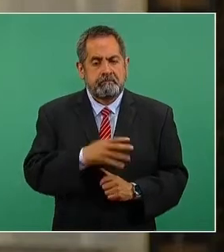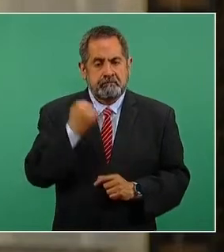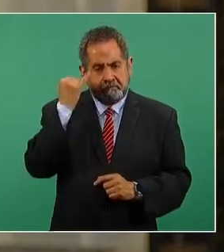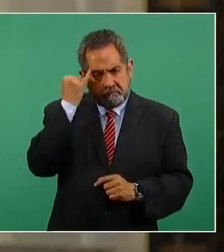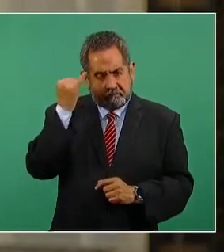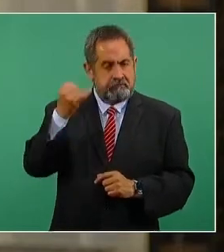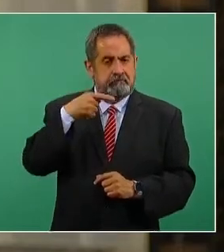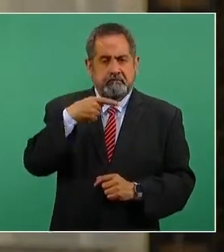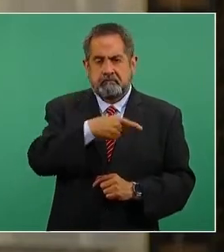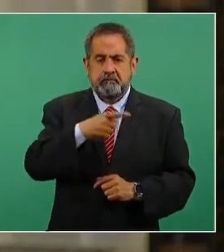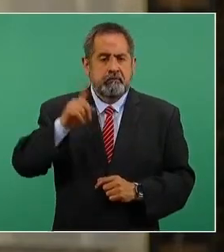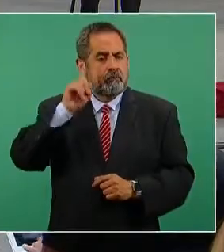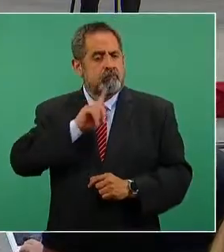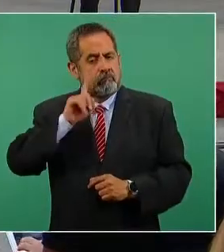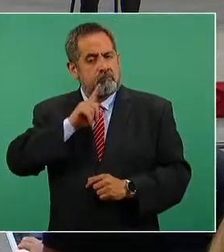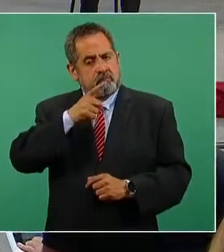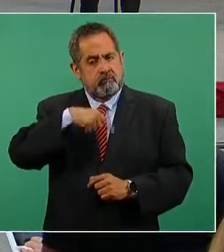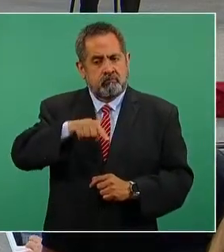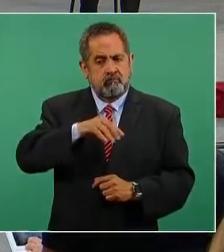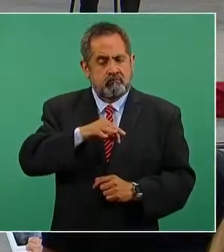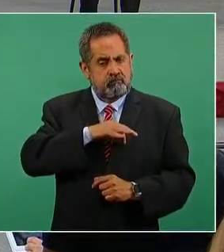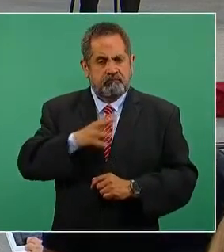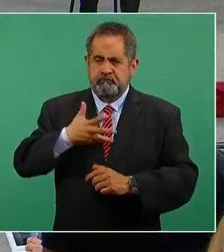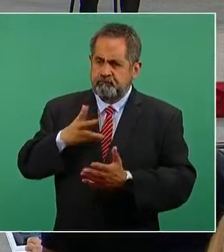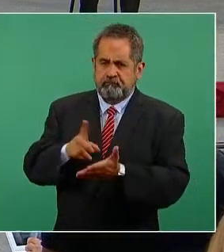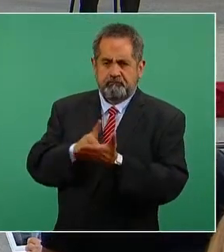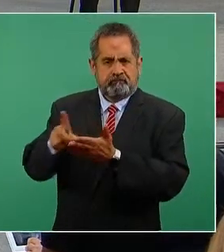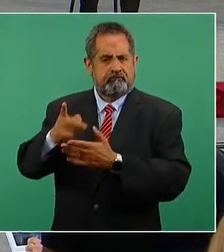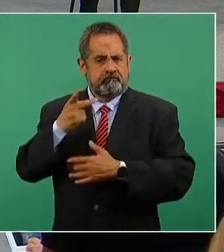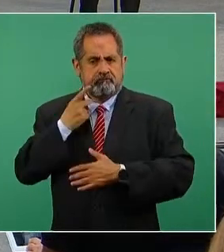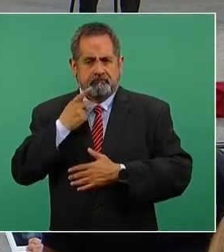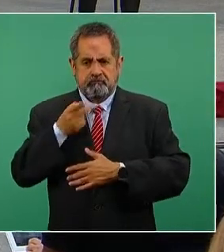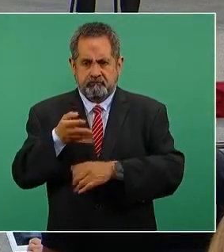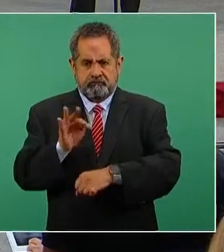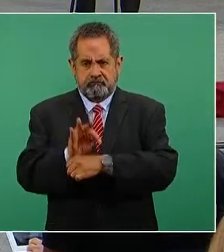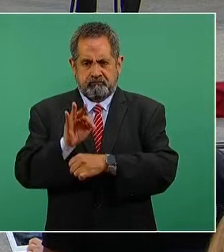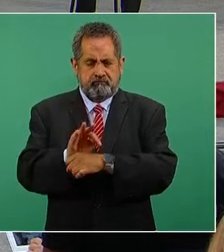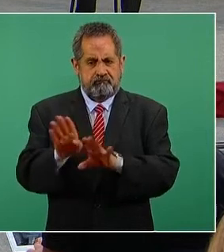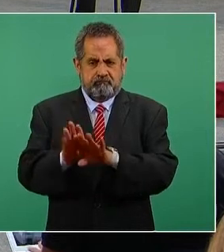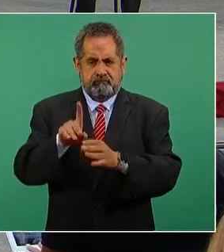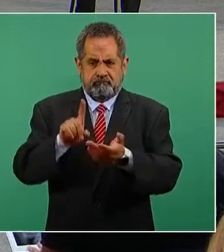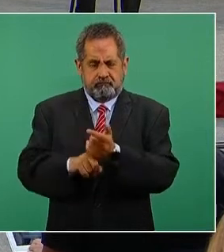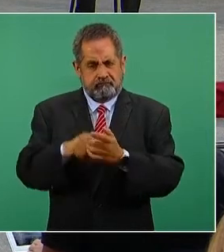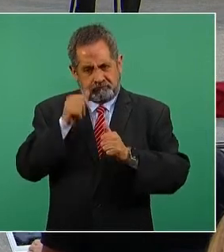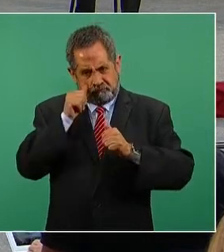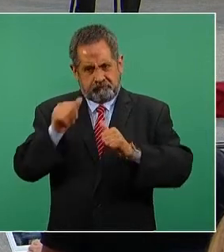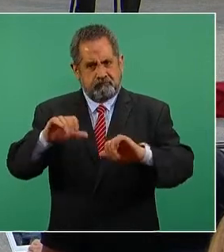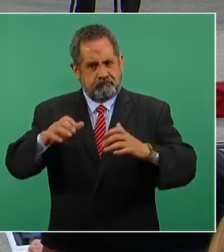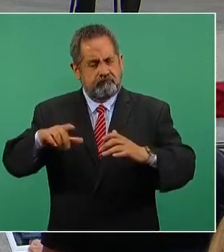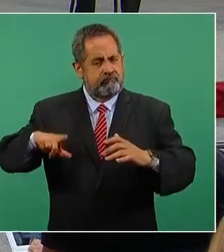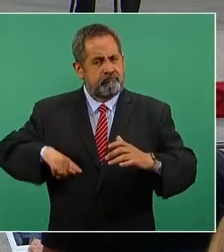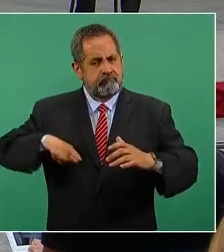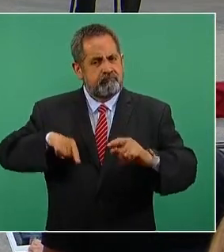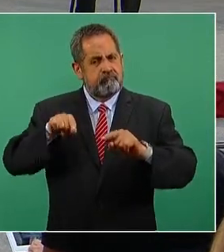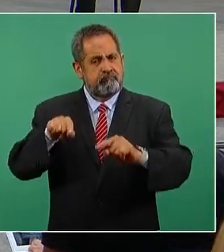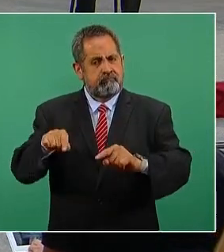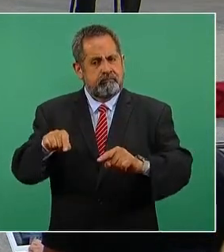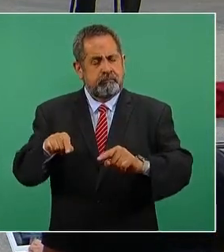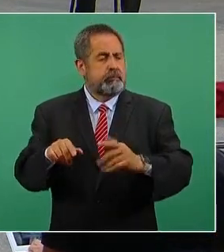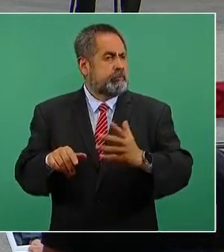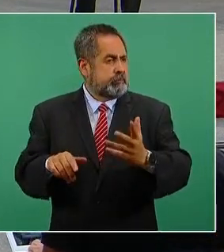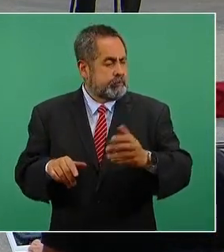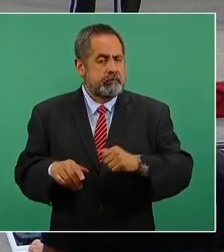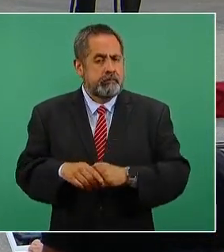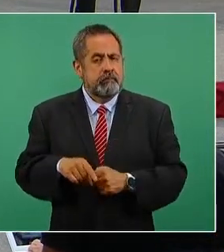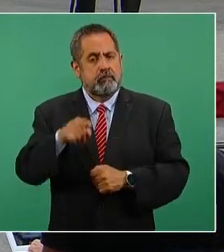idea de que las mujeres pudieran tener derechos políticos y ser defendidas y ser tomadas en cuenta por el Estado. Si bien usted